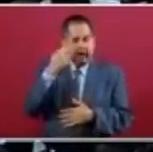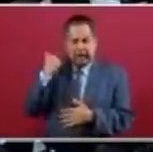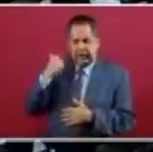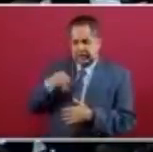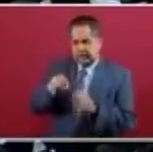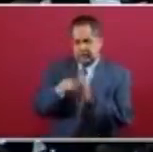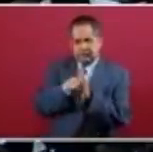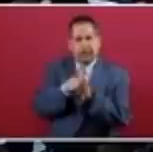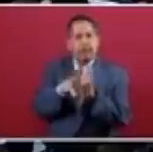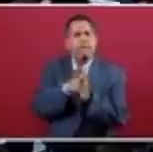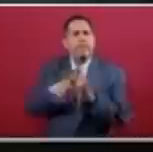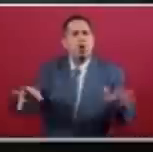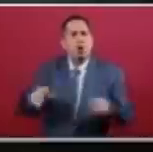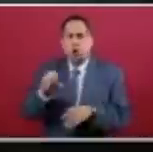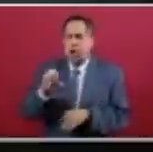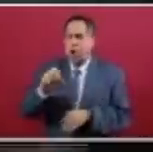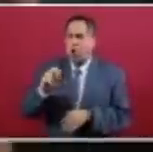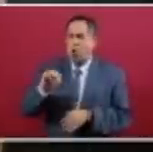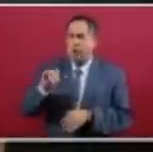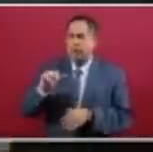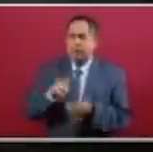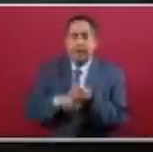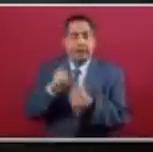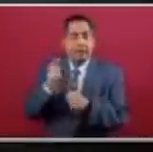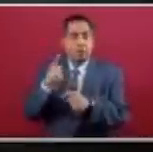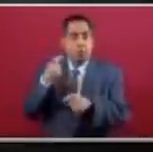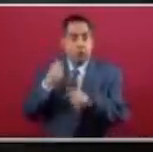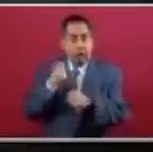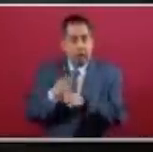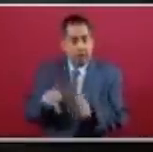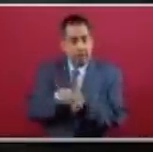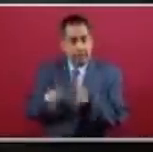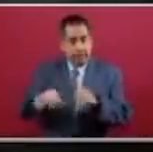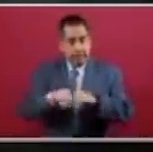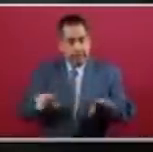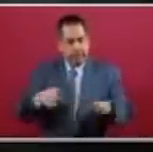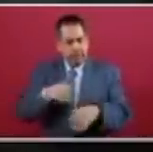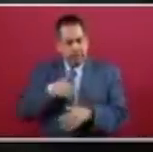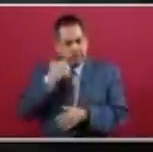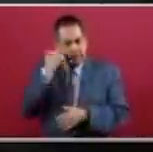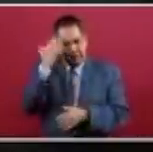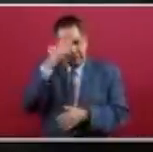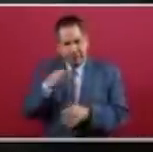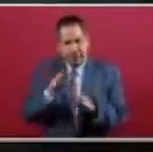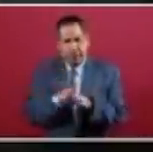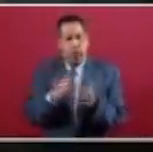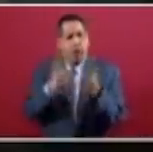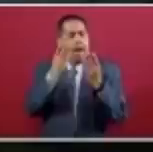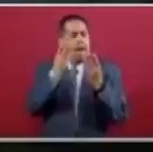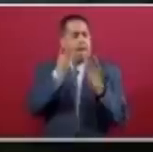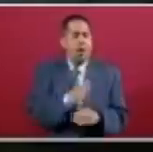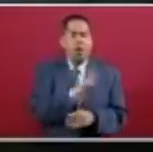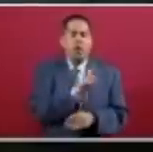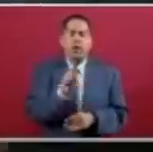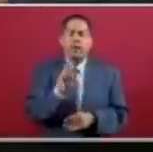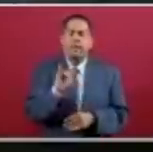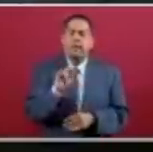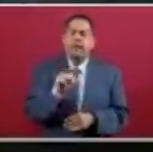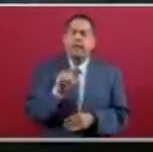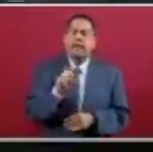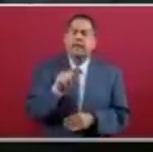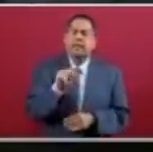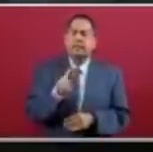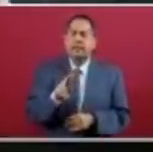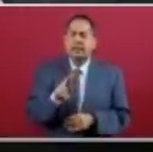el Economista en septiembre del año pasado, y yo quería saber si por medio del Banco del Bienestar, con